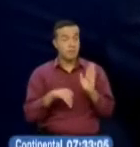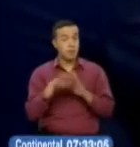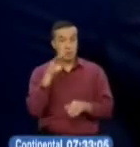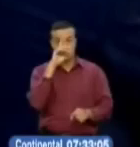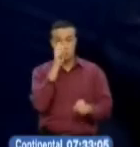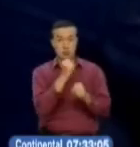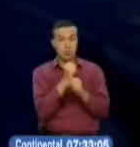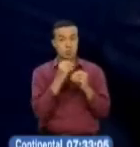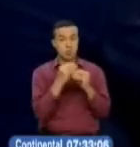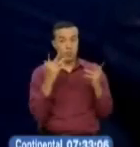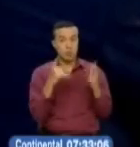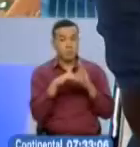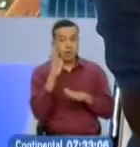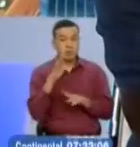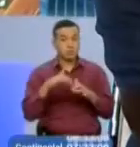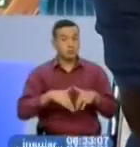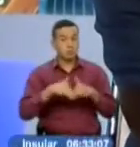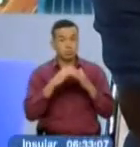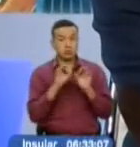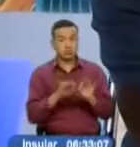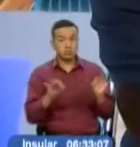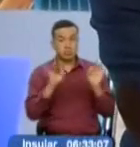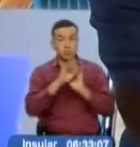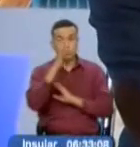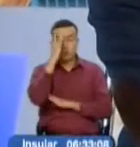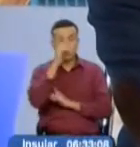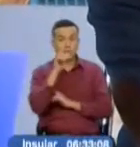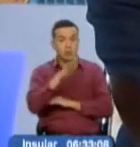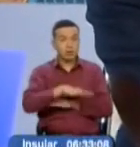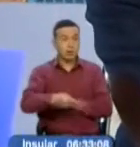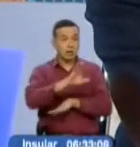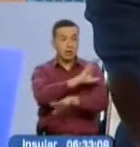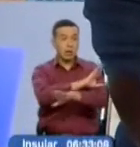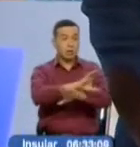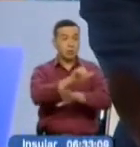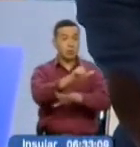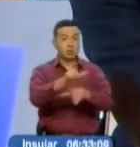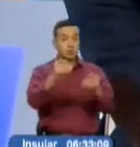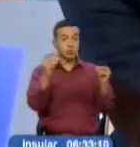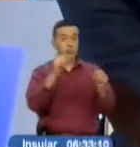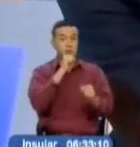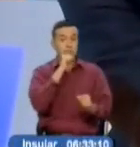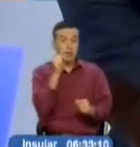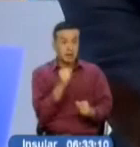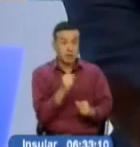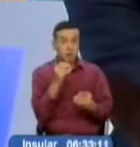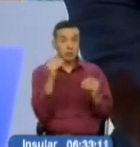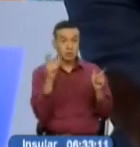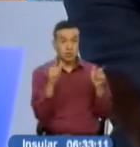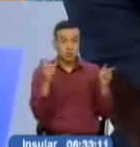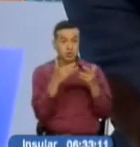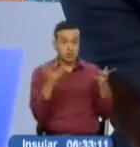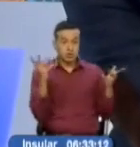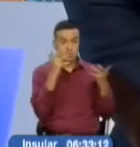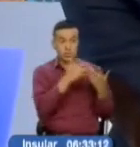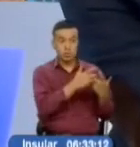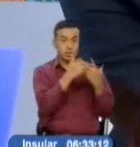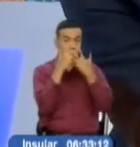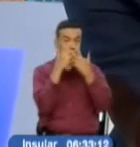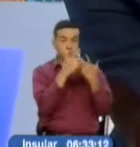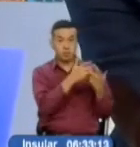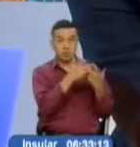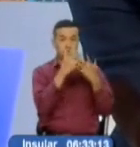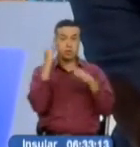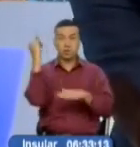empleo Pero además tenemos que activarlo fundamentalmente porque la población rural se nos está envejeciendo y Porque además tenemos que insertar en esa articulación a